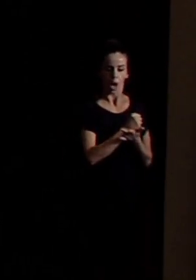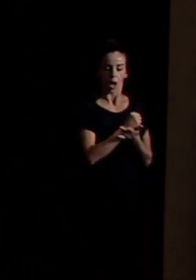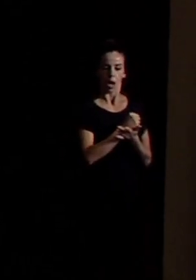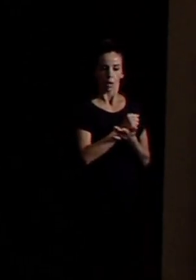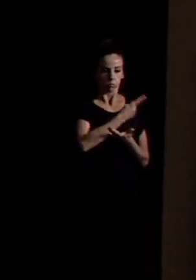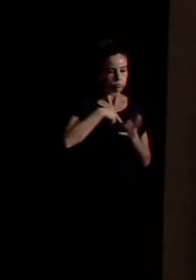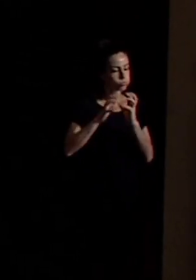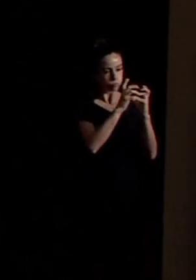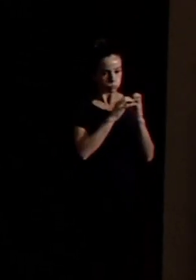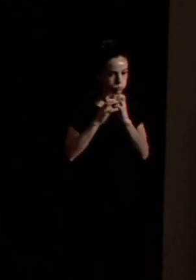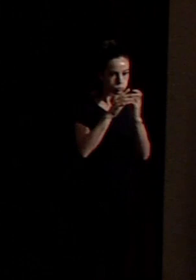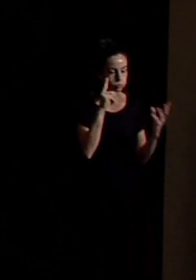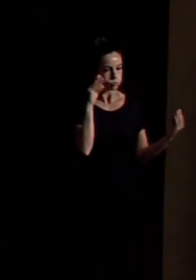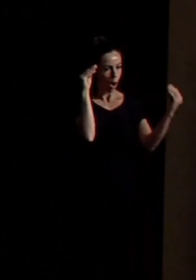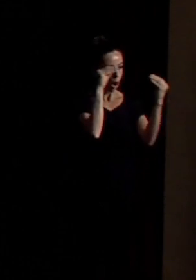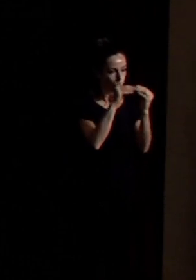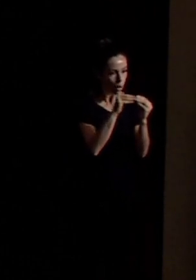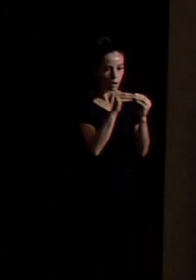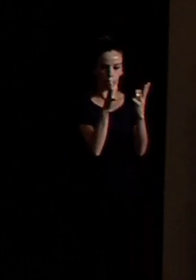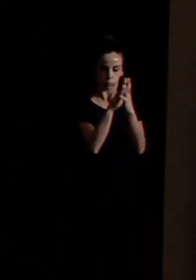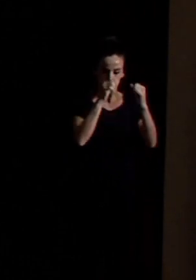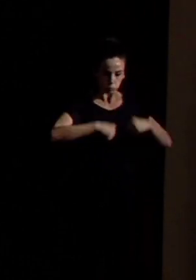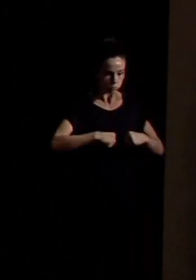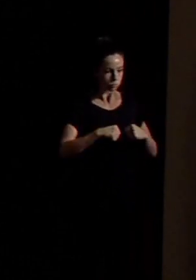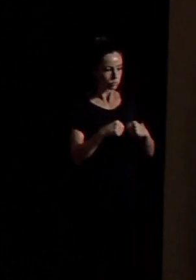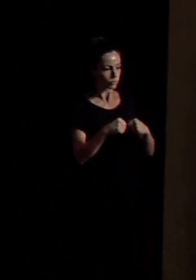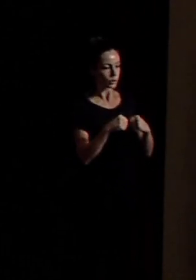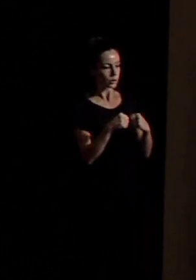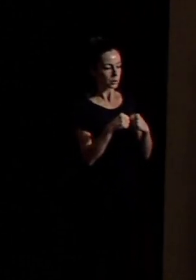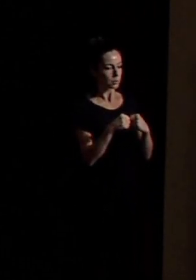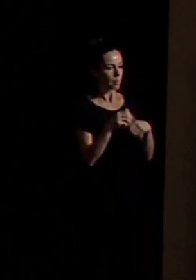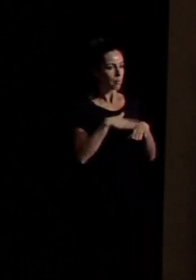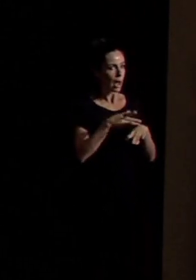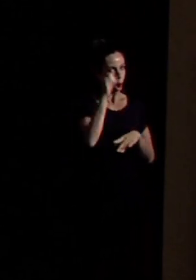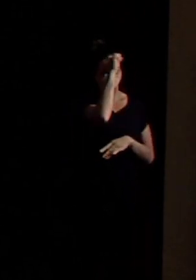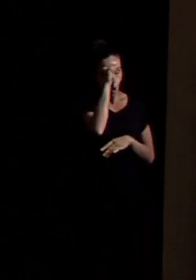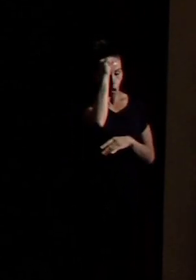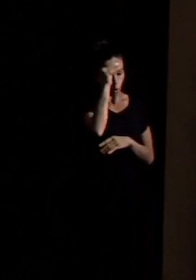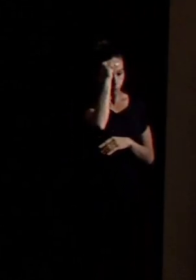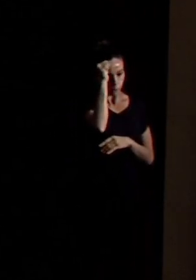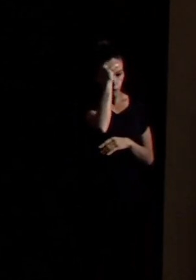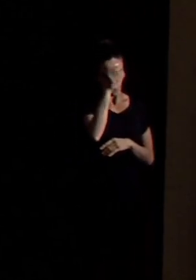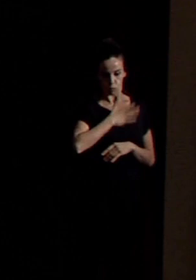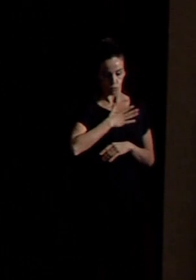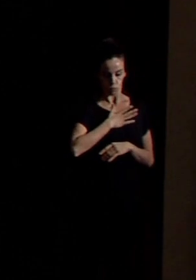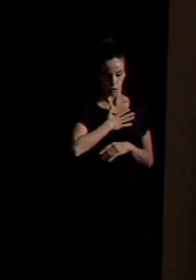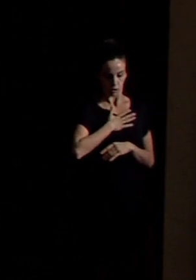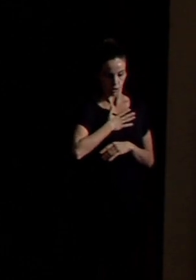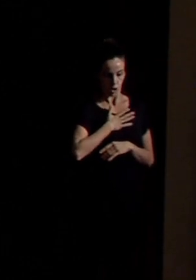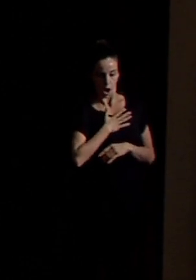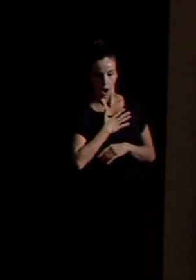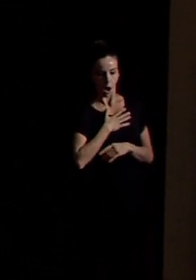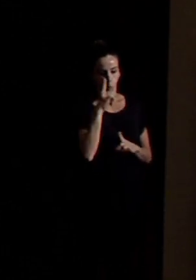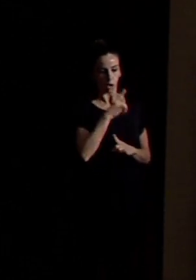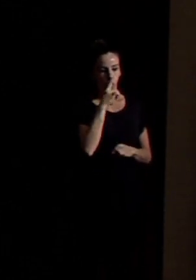consenso, ese punto de que, en nuestra opinión, la prostitución no es un trabajo, es